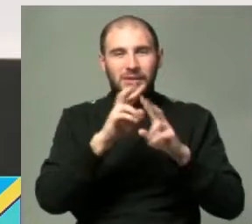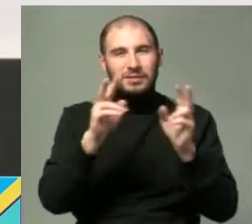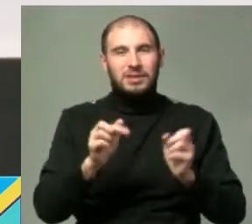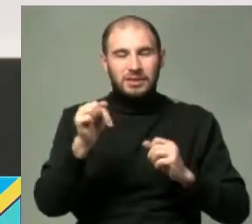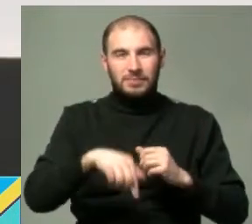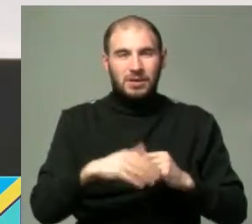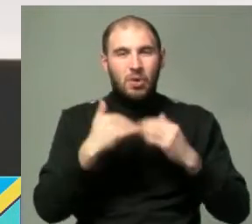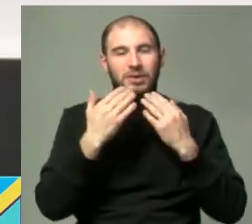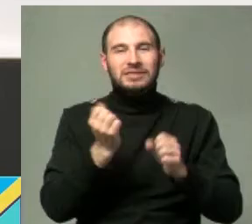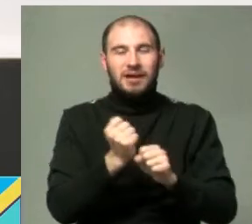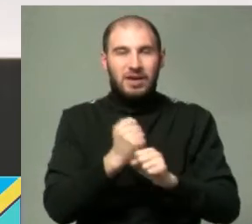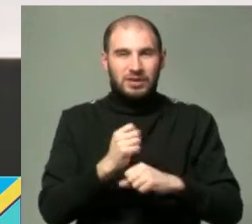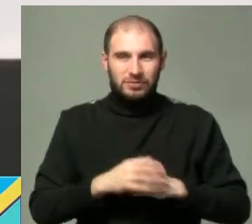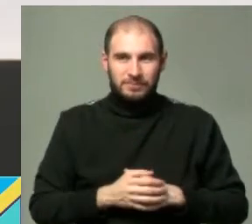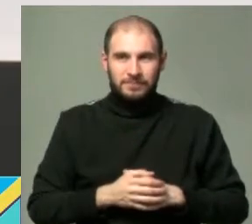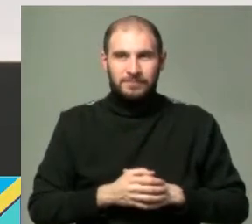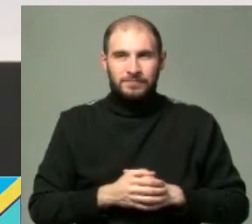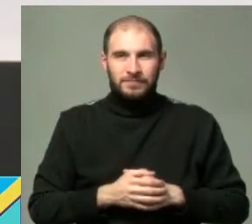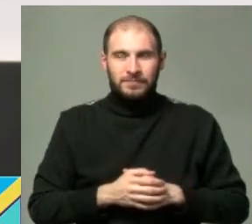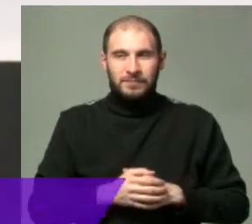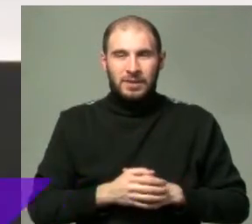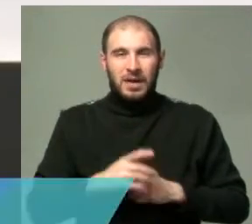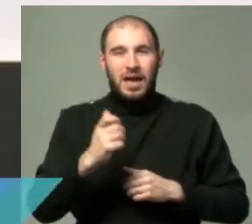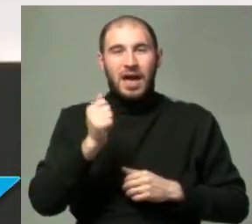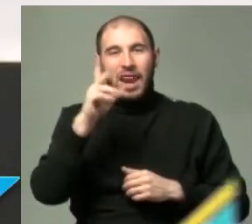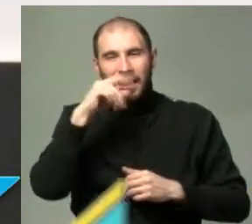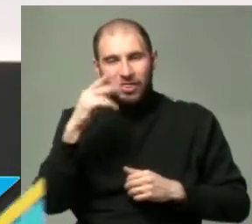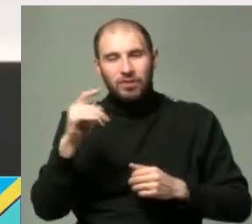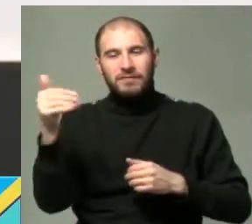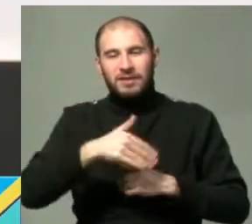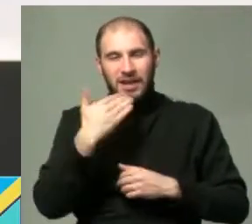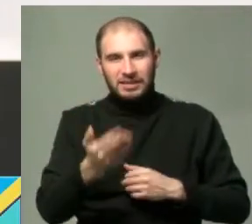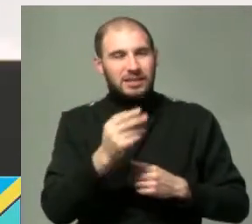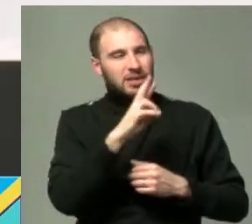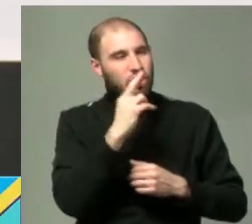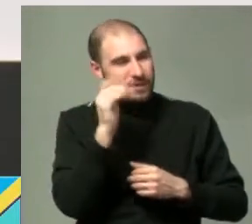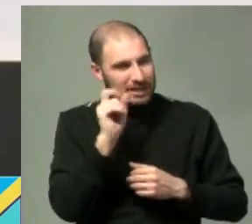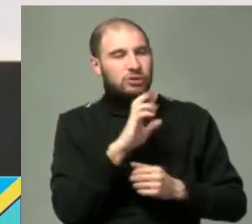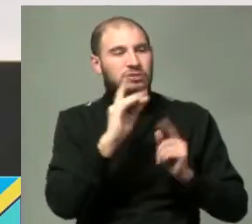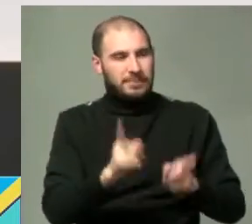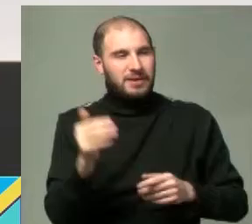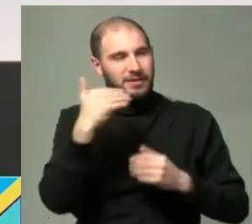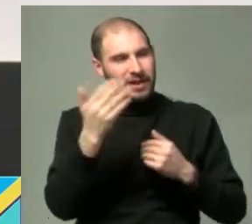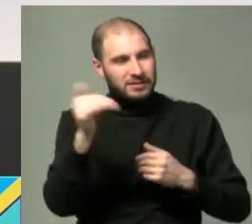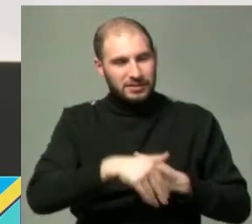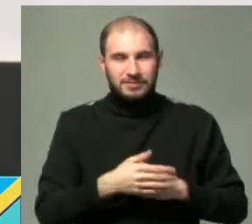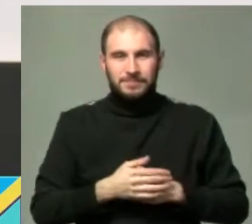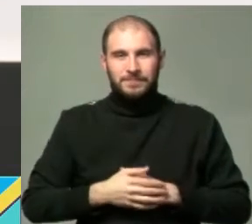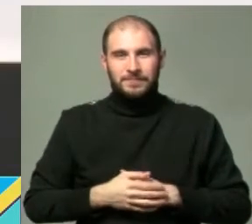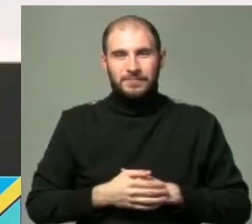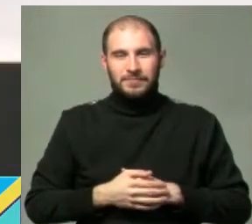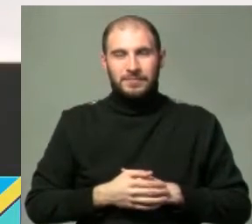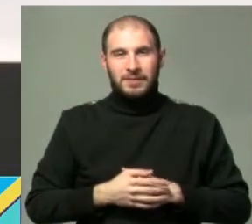Más allá del trabajo en sí mismo. Bueno, Alejandro, muchísimas gracias por haber estado acá. Roberto, te agradecemos también tu presencia en Distintos